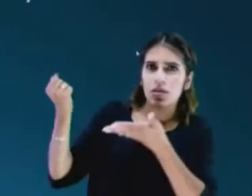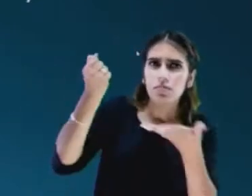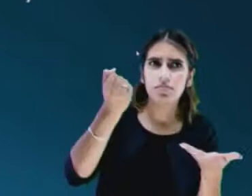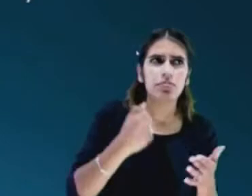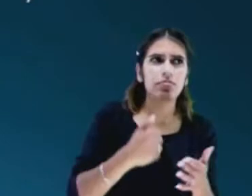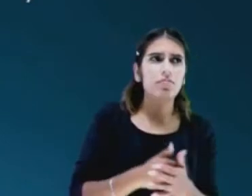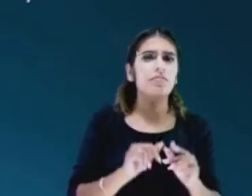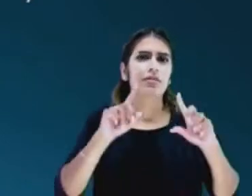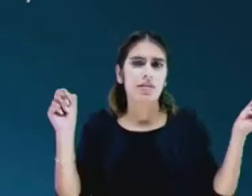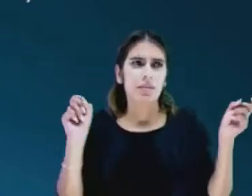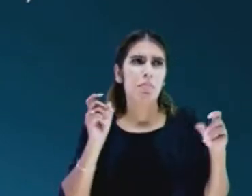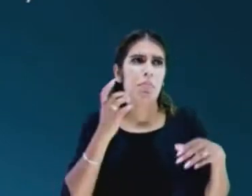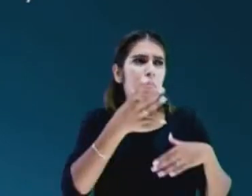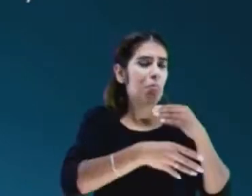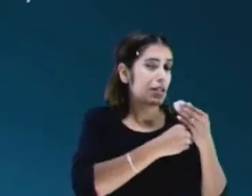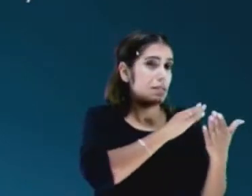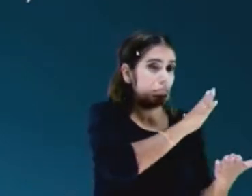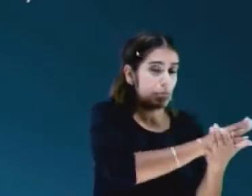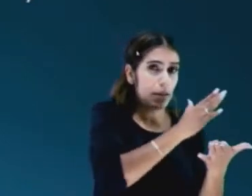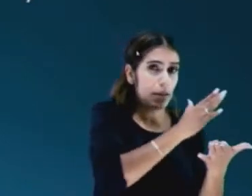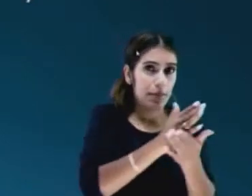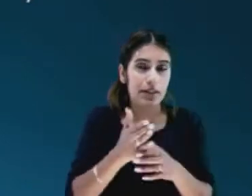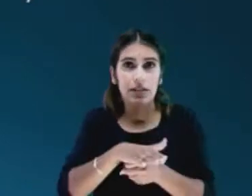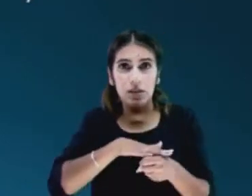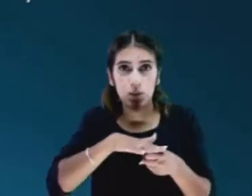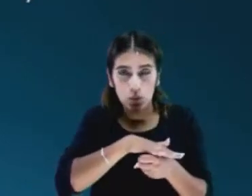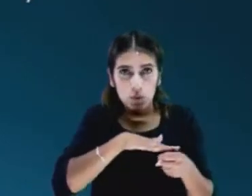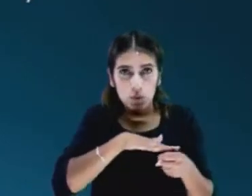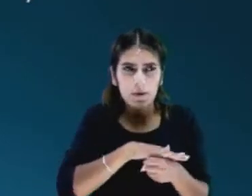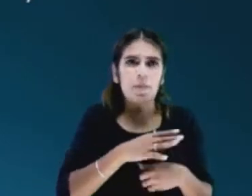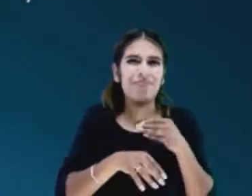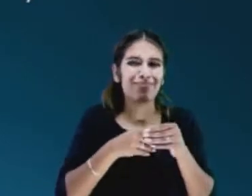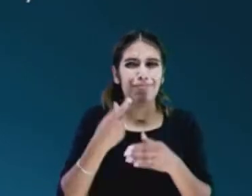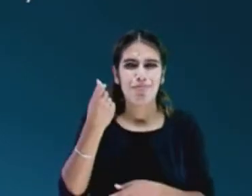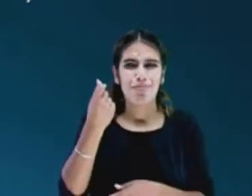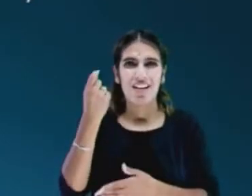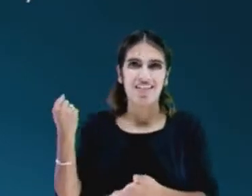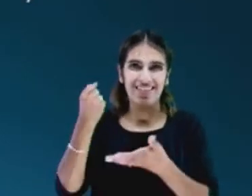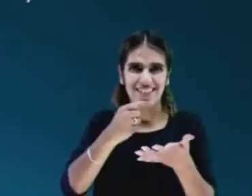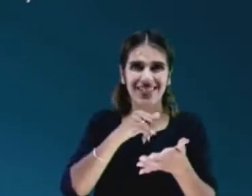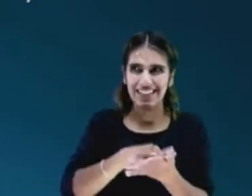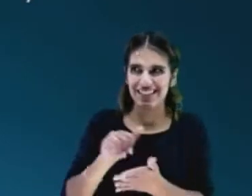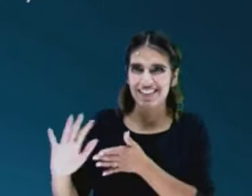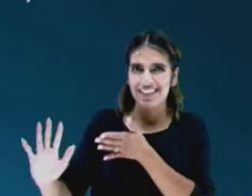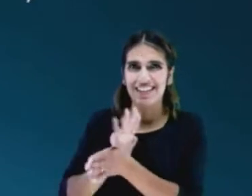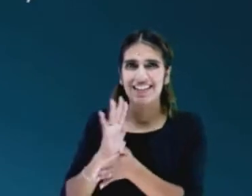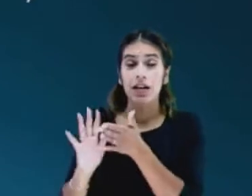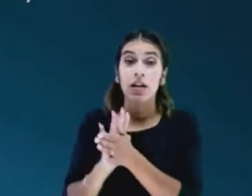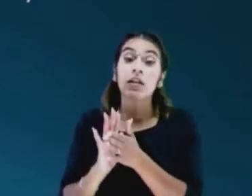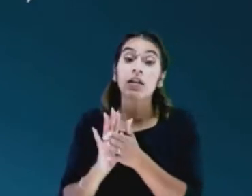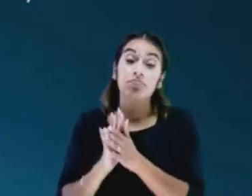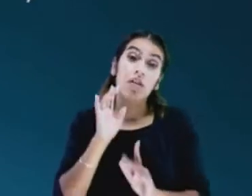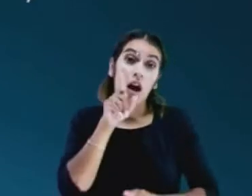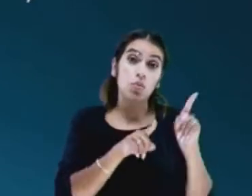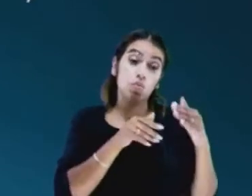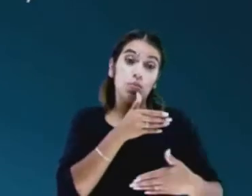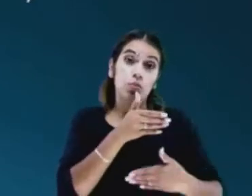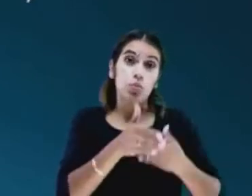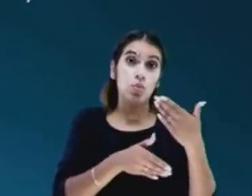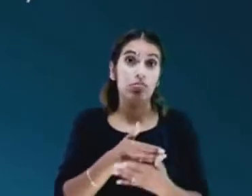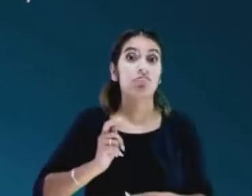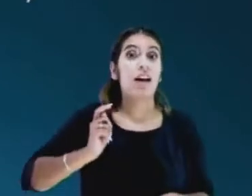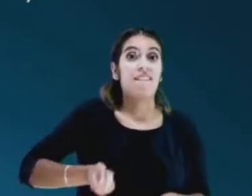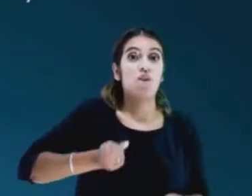contingencias costos de los procesos la agencia nos comentaba que obviamente hay procesos grandes con costos de abogados muy